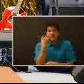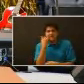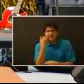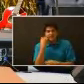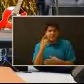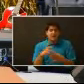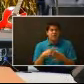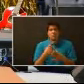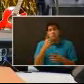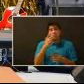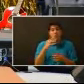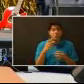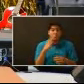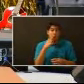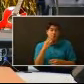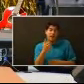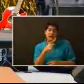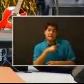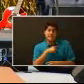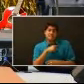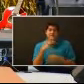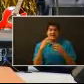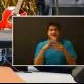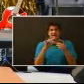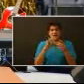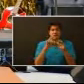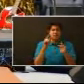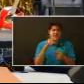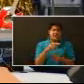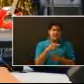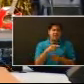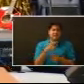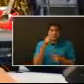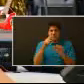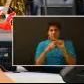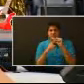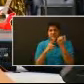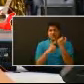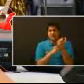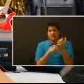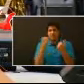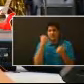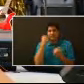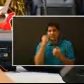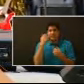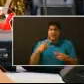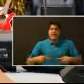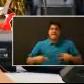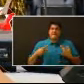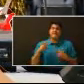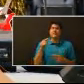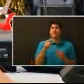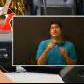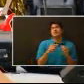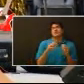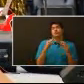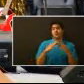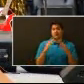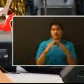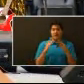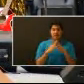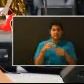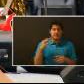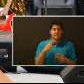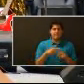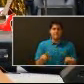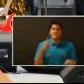aquí, imagínese, hablaba de la situación que pasó, que pasaron en su casa con su esposo. Pero mire, ¿qué